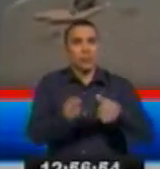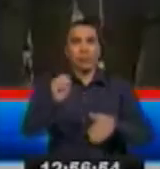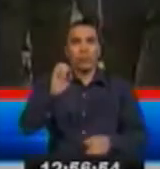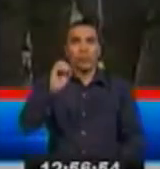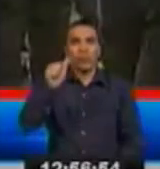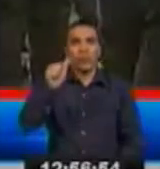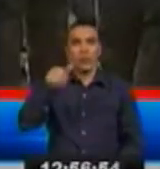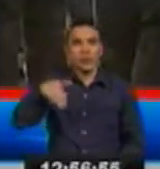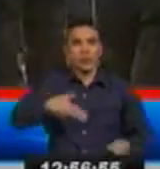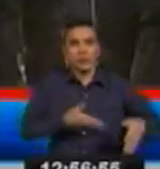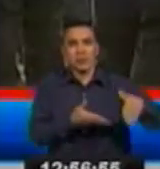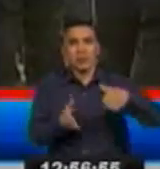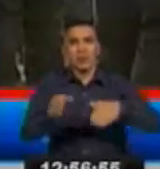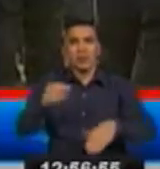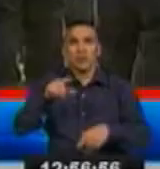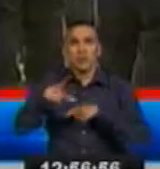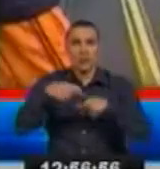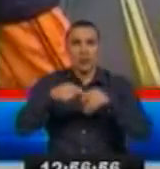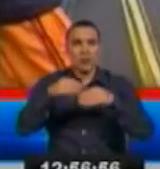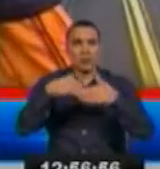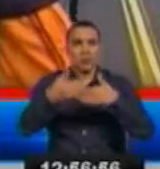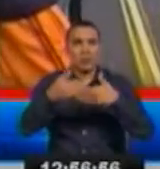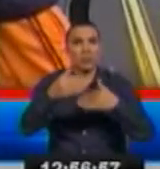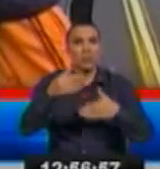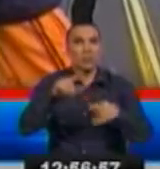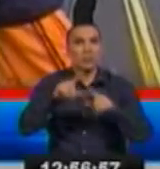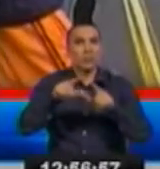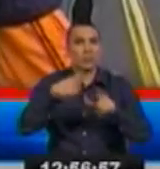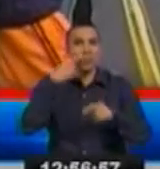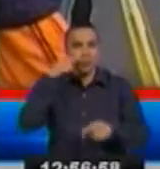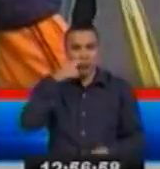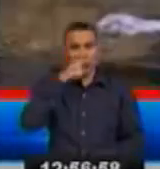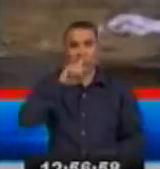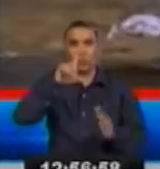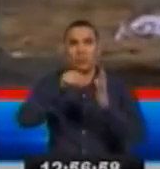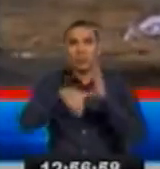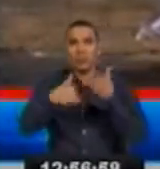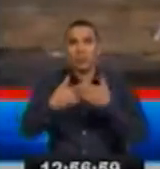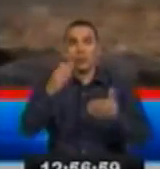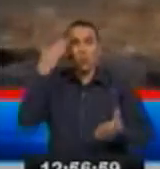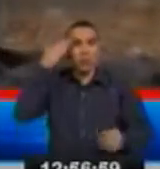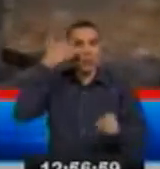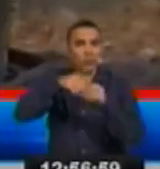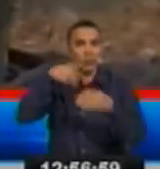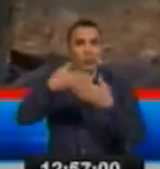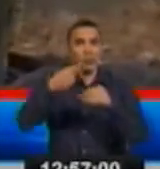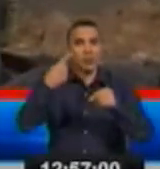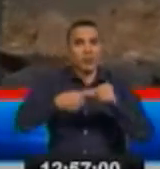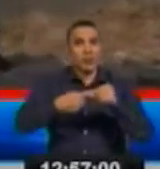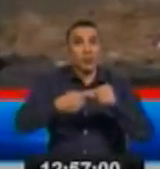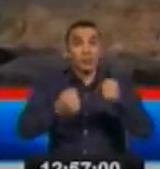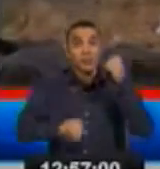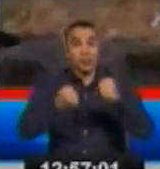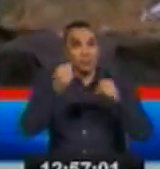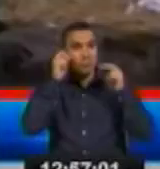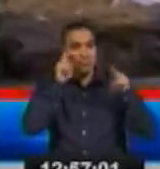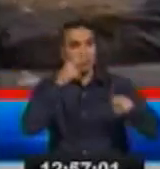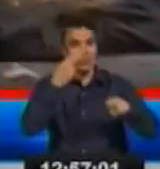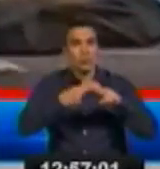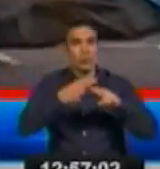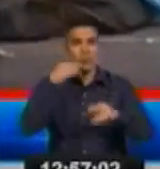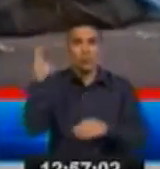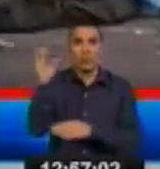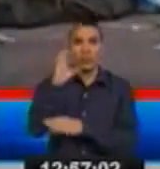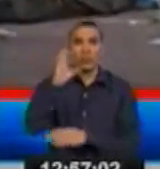villagarzón la hormiga esa miel el agua abrió en sucumbíos y luego tenía como destino final quitó el conductor fue identificado como el